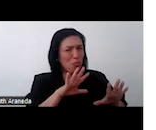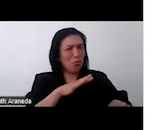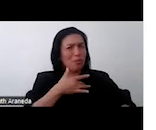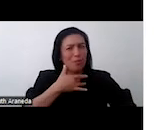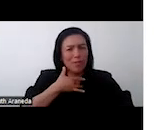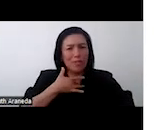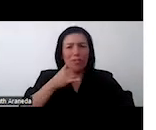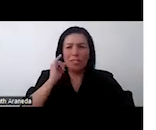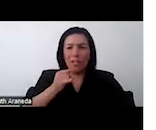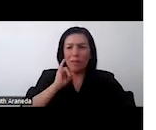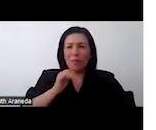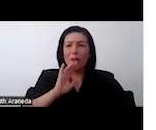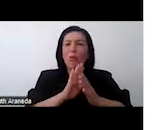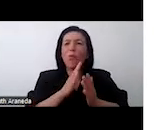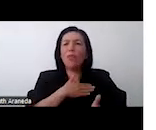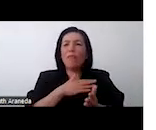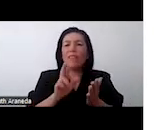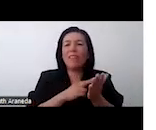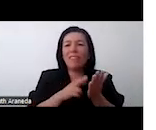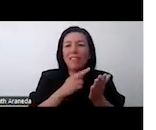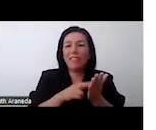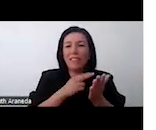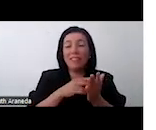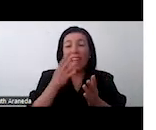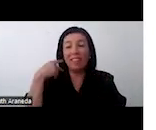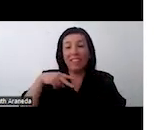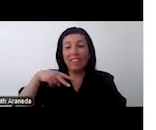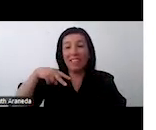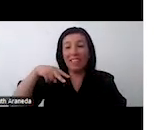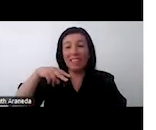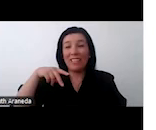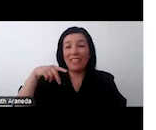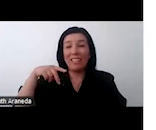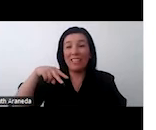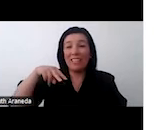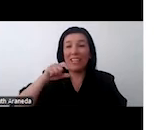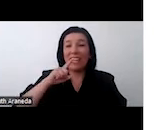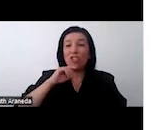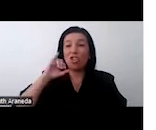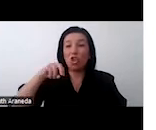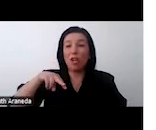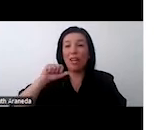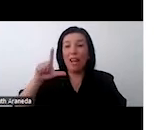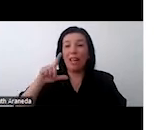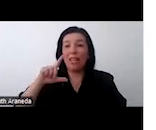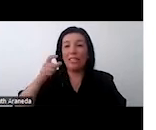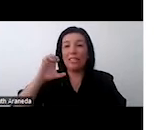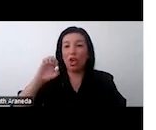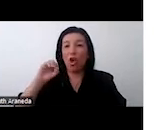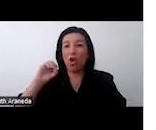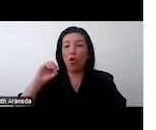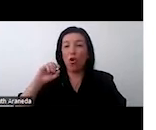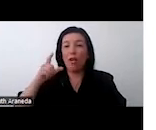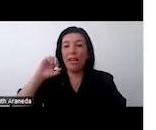como me gustaba la revista, sobre todo la revista National Geographic, eh, me gustaba, digamos, la manera en cómo se